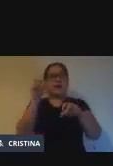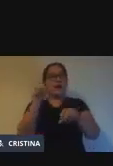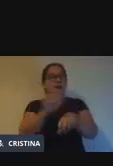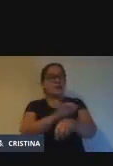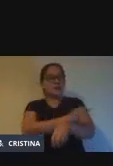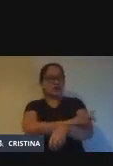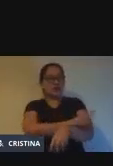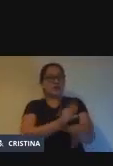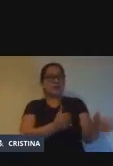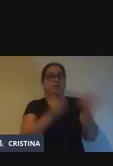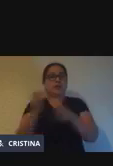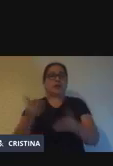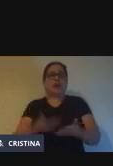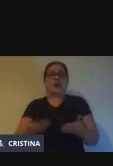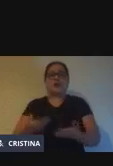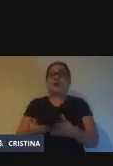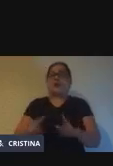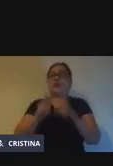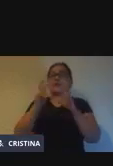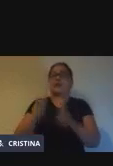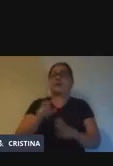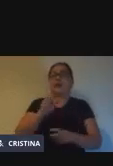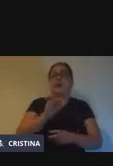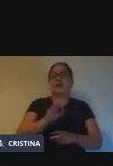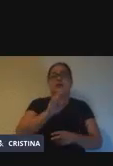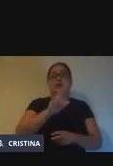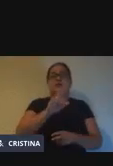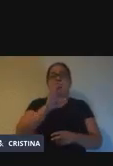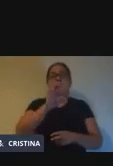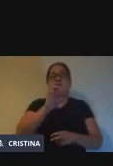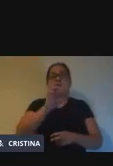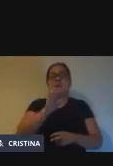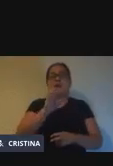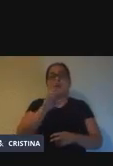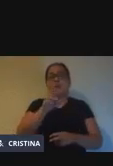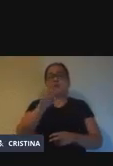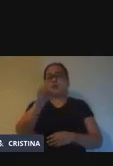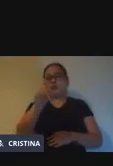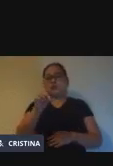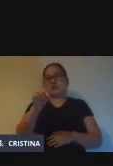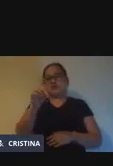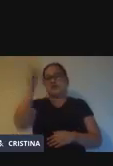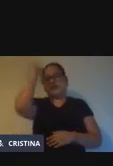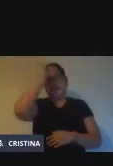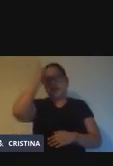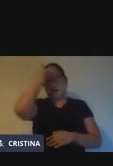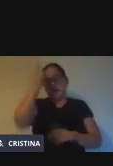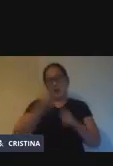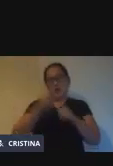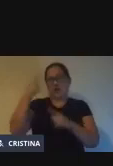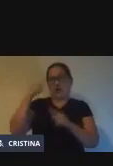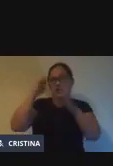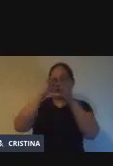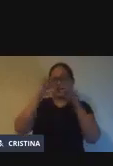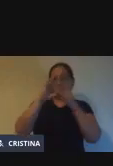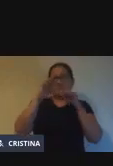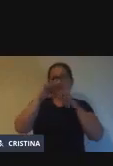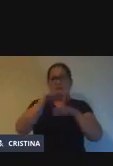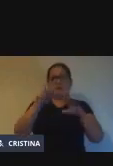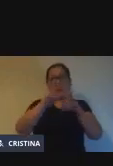Freud. Y es que el doctor Freud hace muchos años ya había hablado sobre